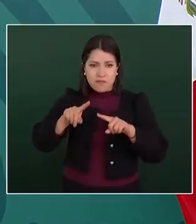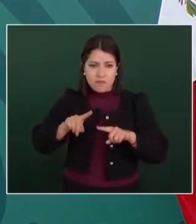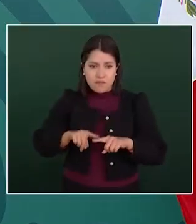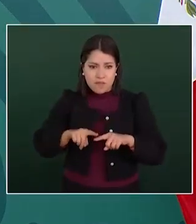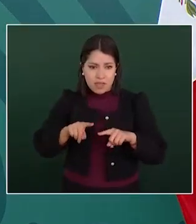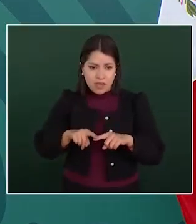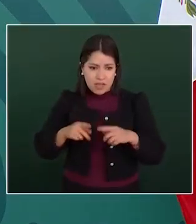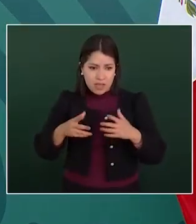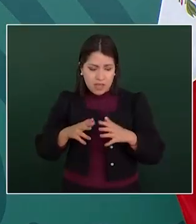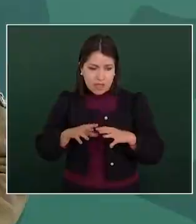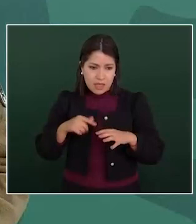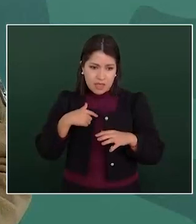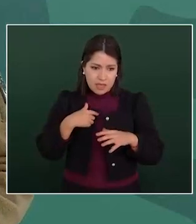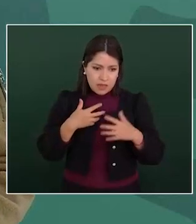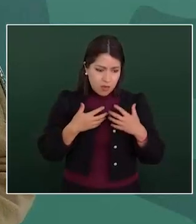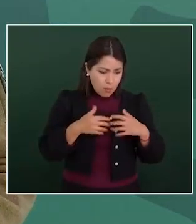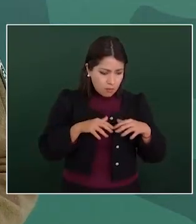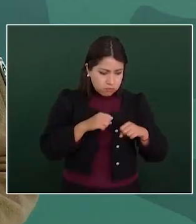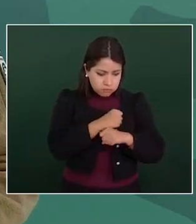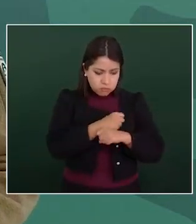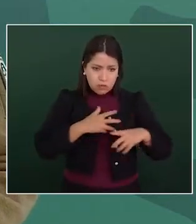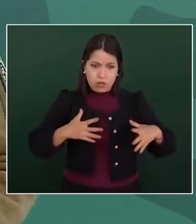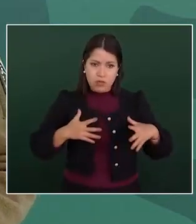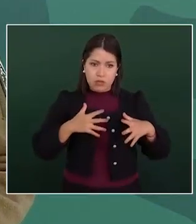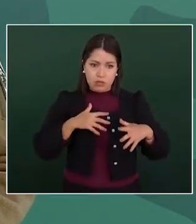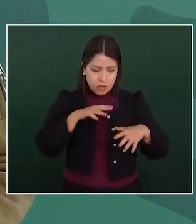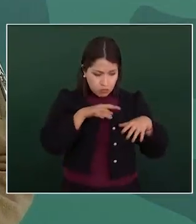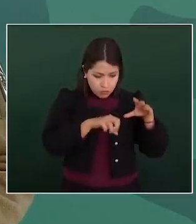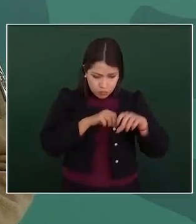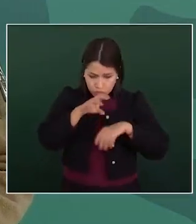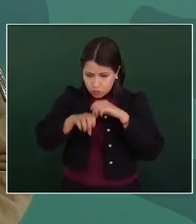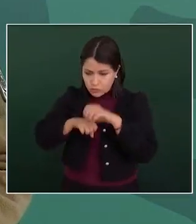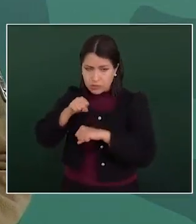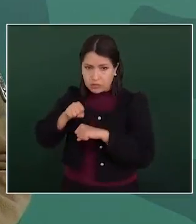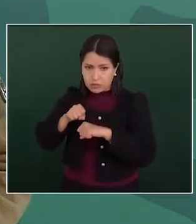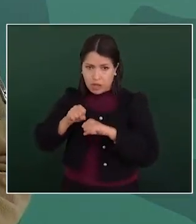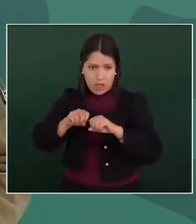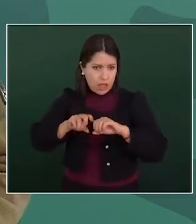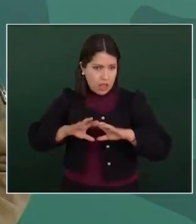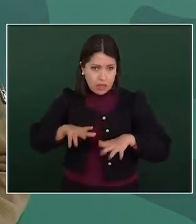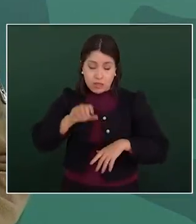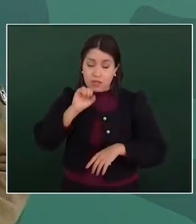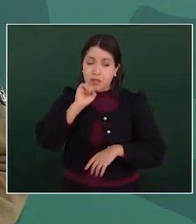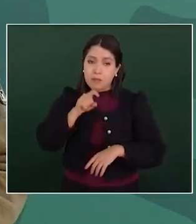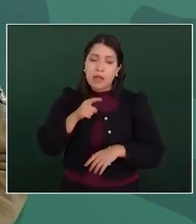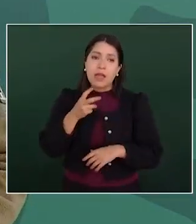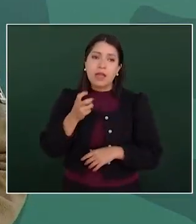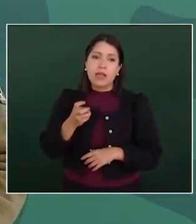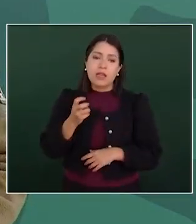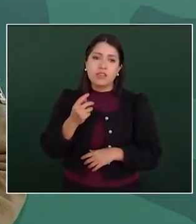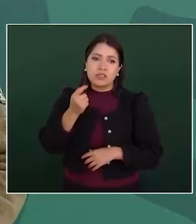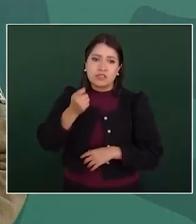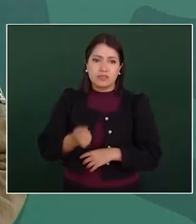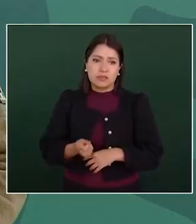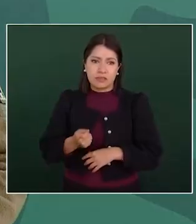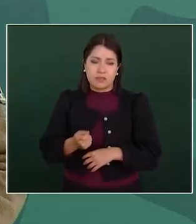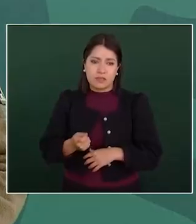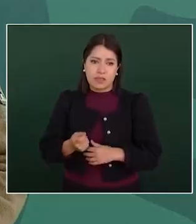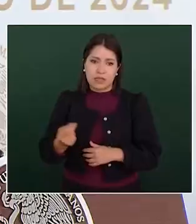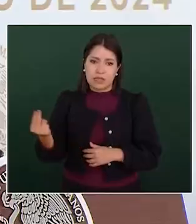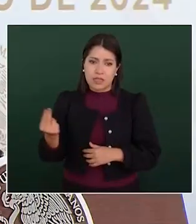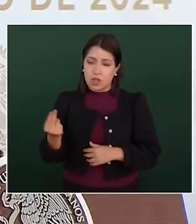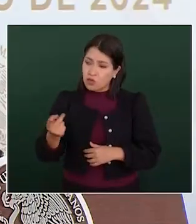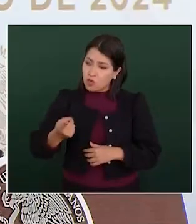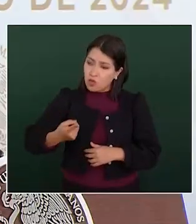explosivos se han asegurado. Y esto nos ha llevado a tomar medidas sobre esto, se